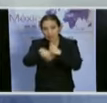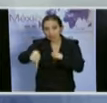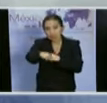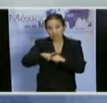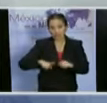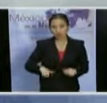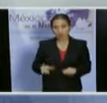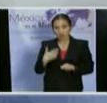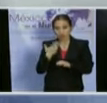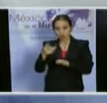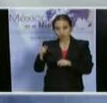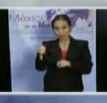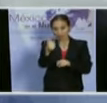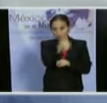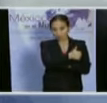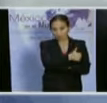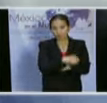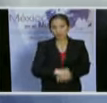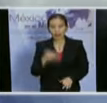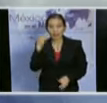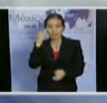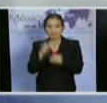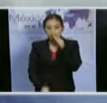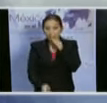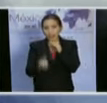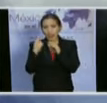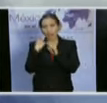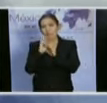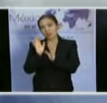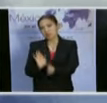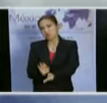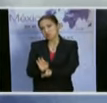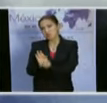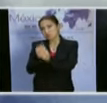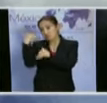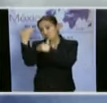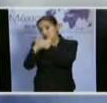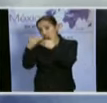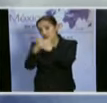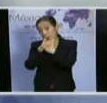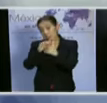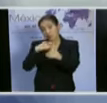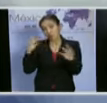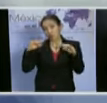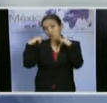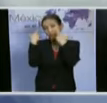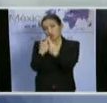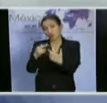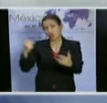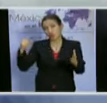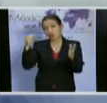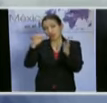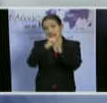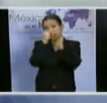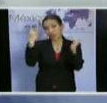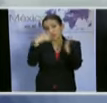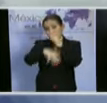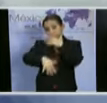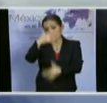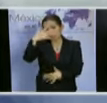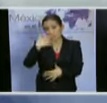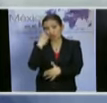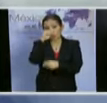los gobiernos nacionales. Finalmente, y de cara a la agenda post-2015, hay un segundo aspecto que para